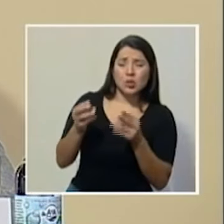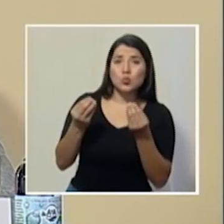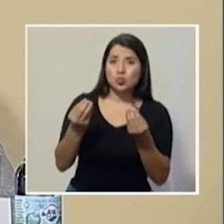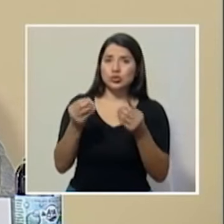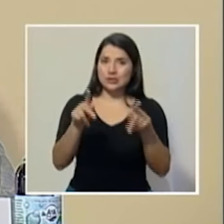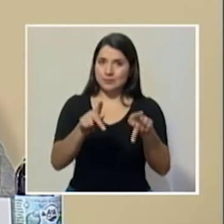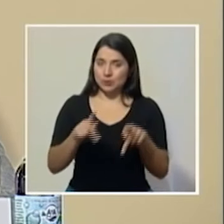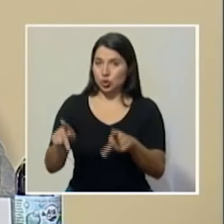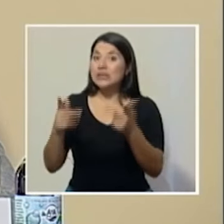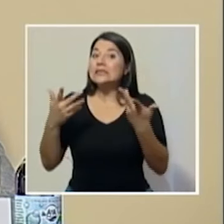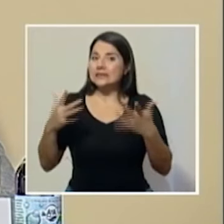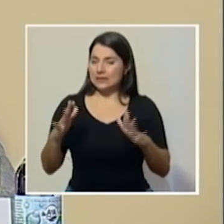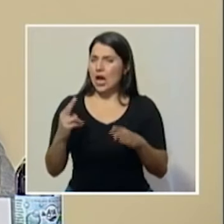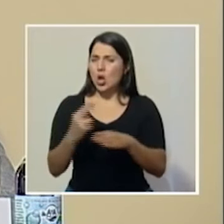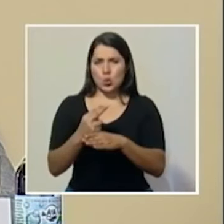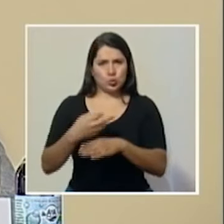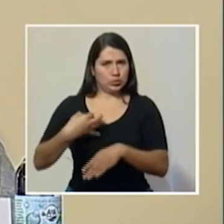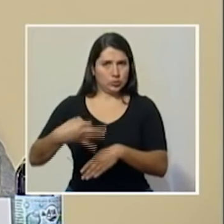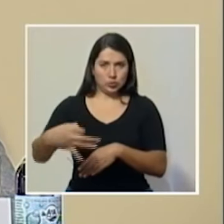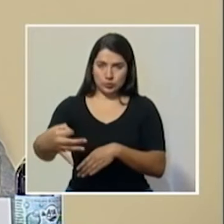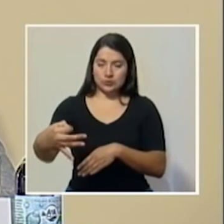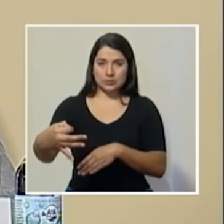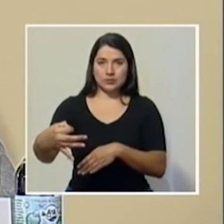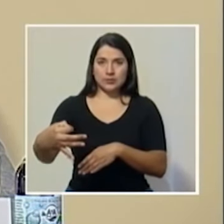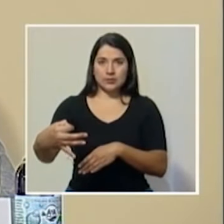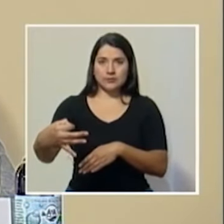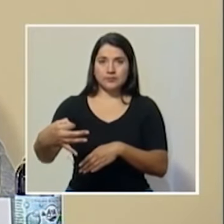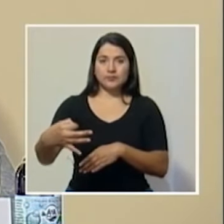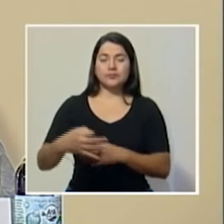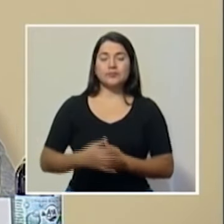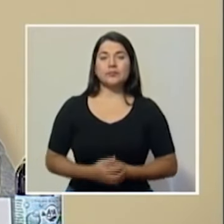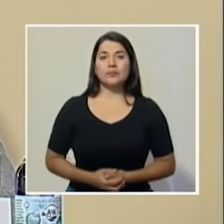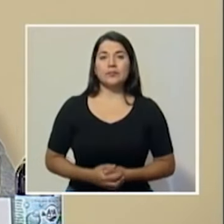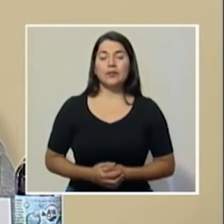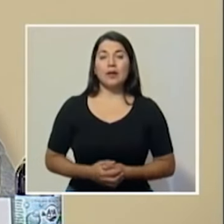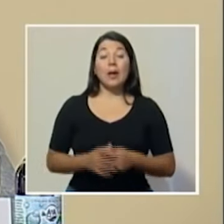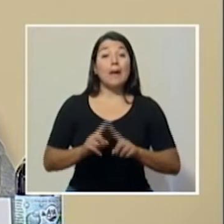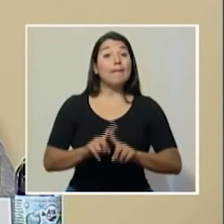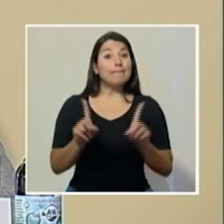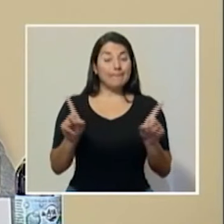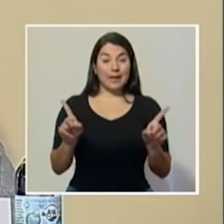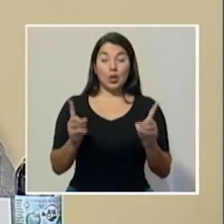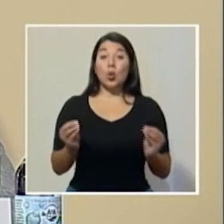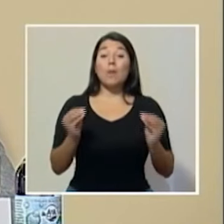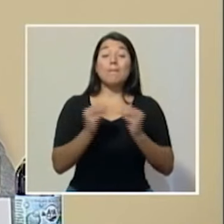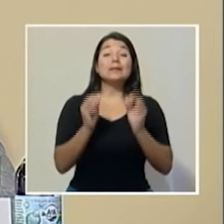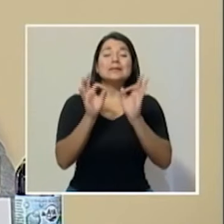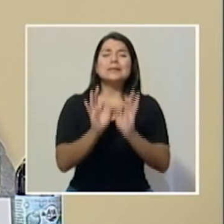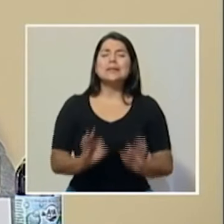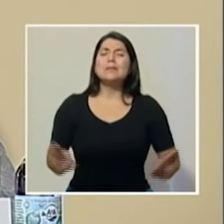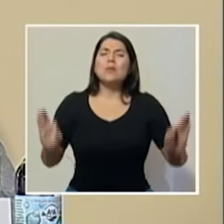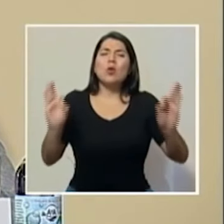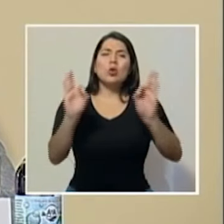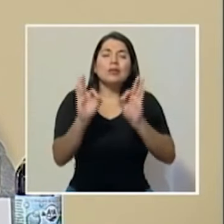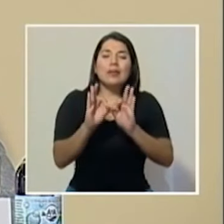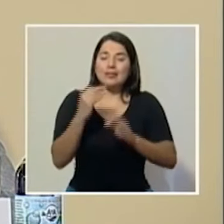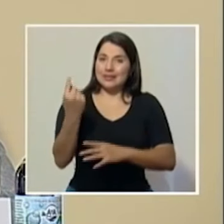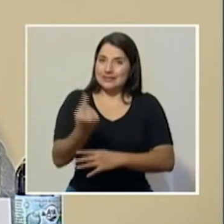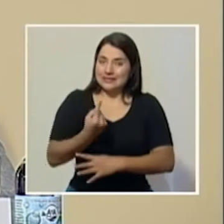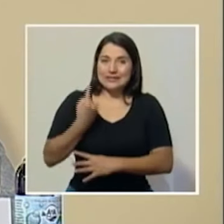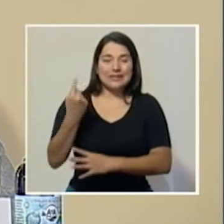que ya ha estado usándolas de forma continua, o constante más bien, pero lo más importante acá es que